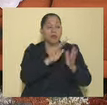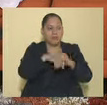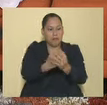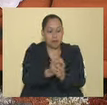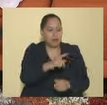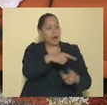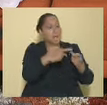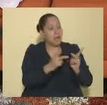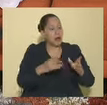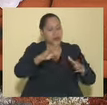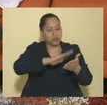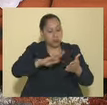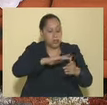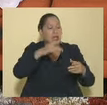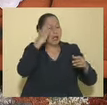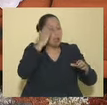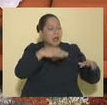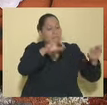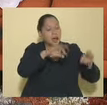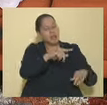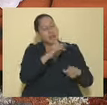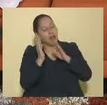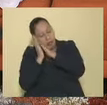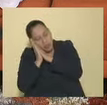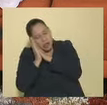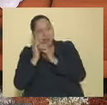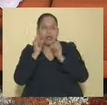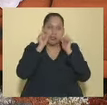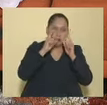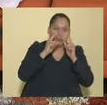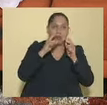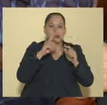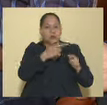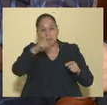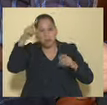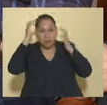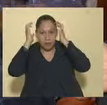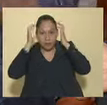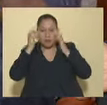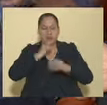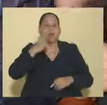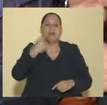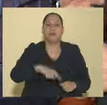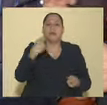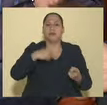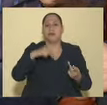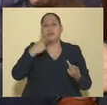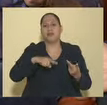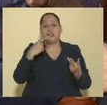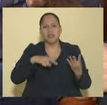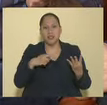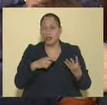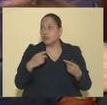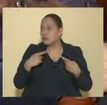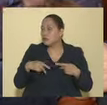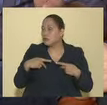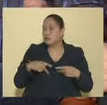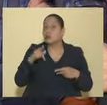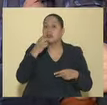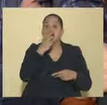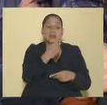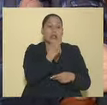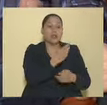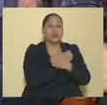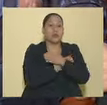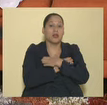tus platos, tiende tu cama, ya acuéstate, ya levántate, métete a bañar. ¿Sí me explico? Eso es a lo que la gente le está llamando